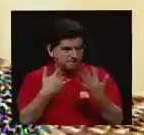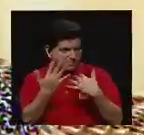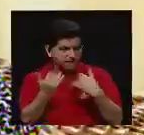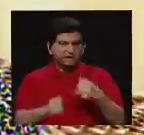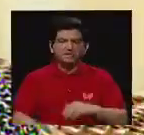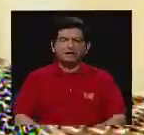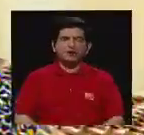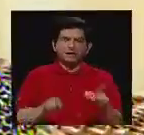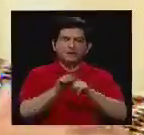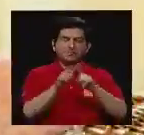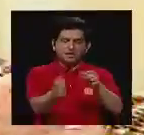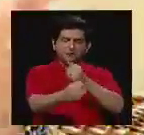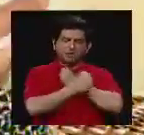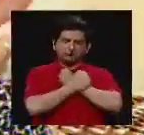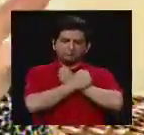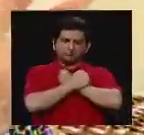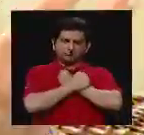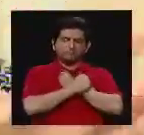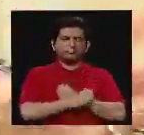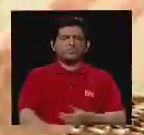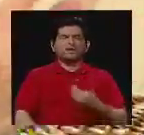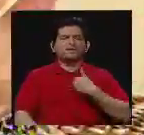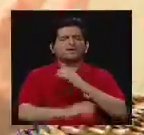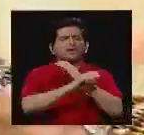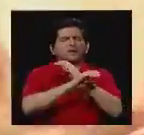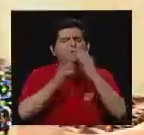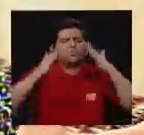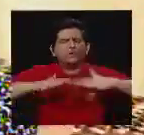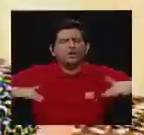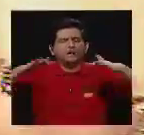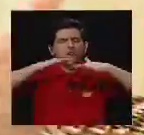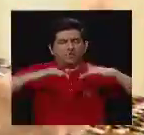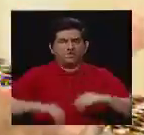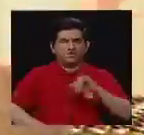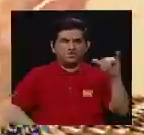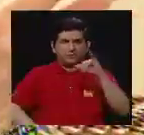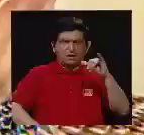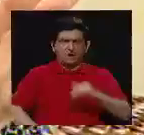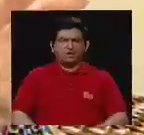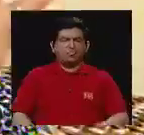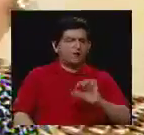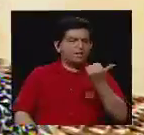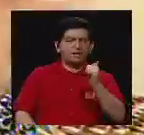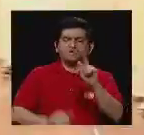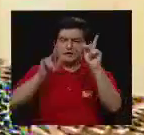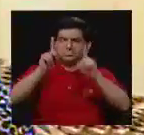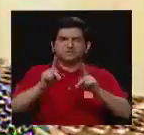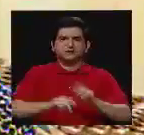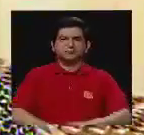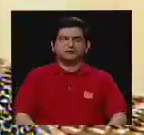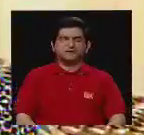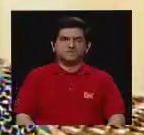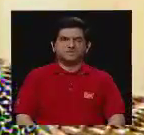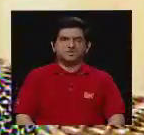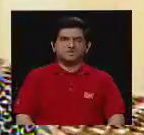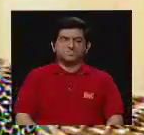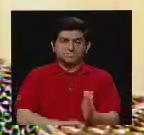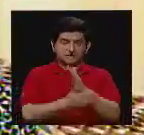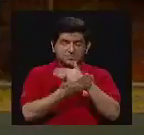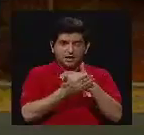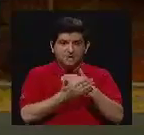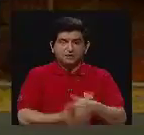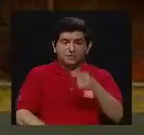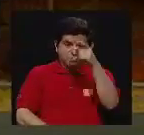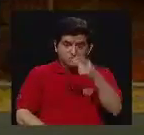empática y amorosa, cuidadosa del medio ambiente y de los demás seres. Hay unos